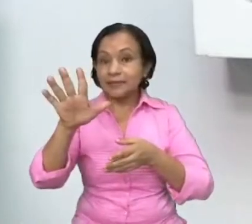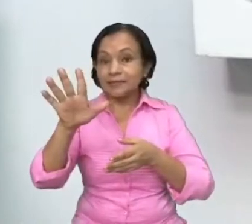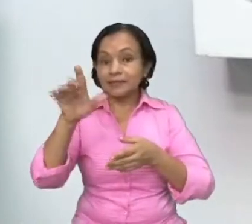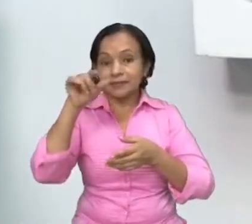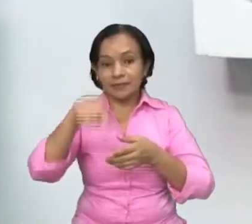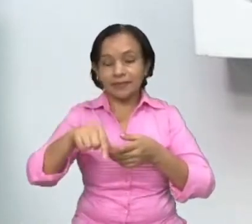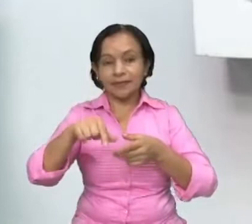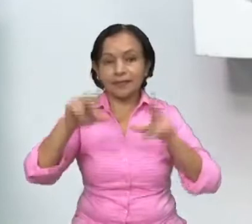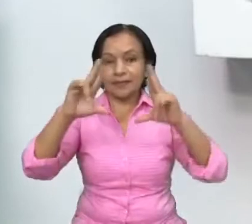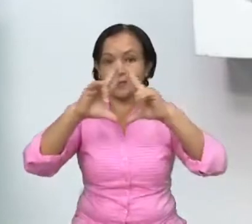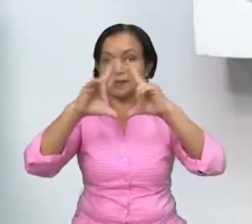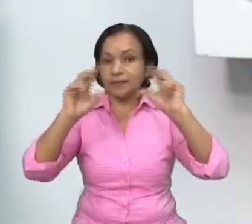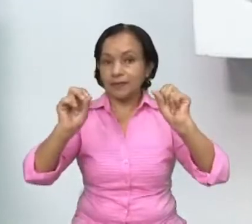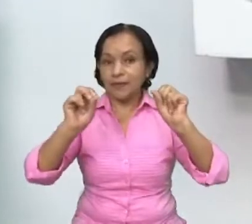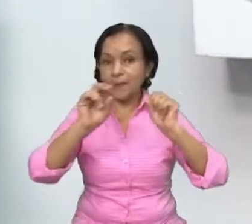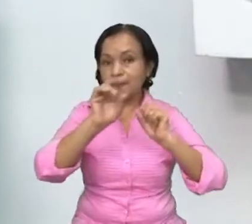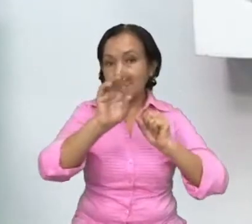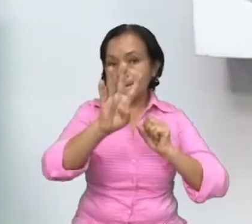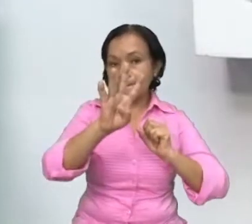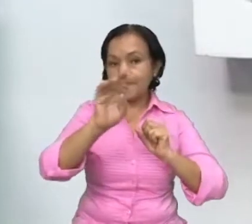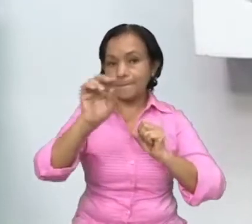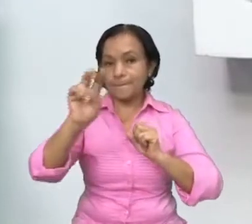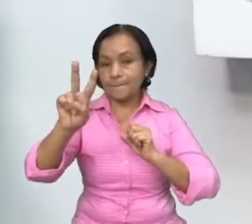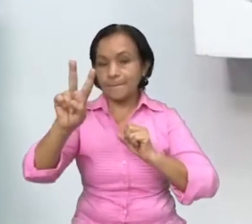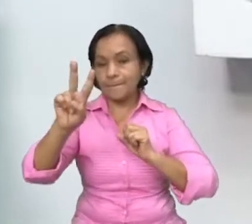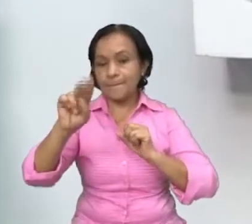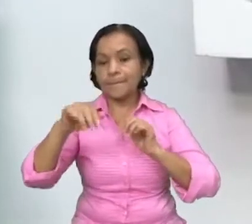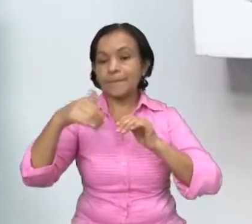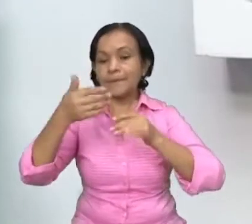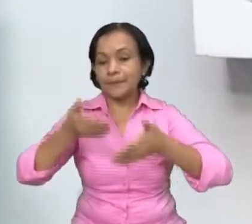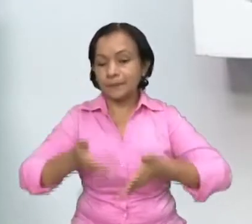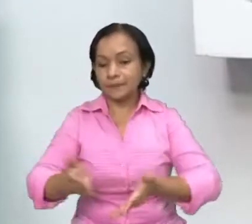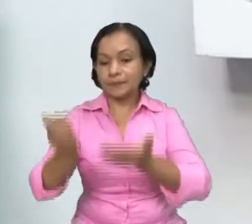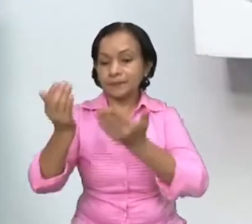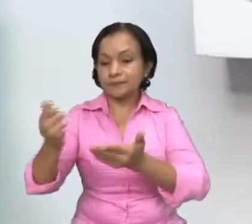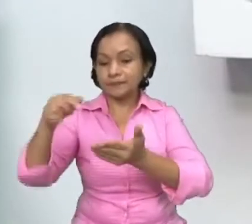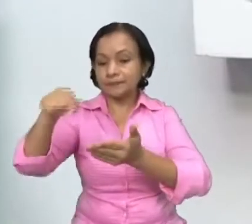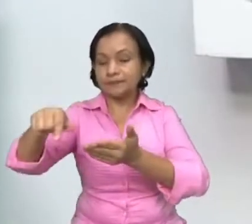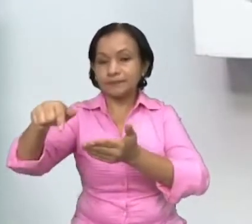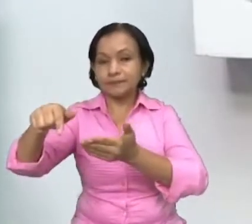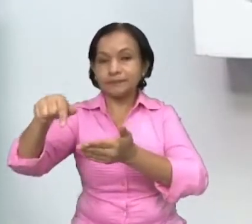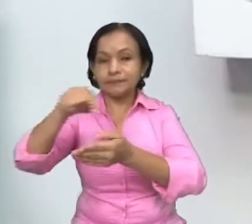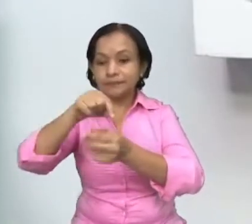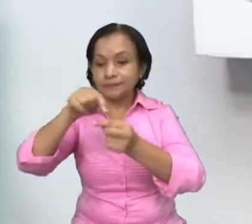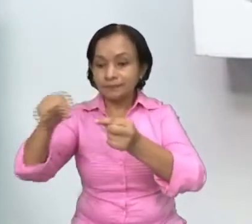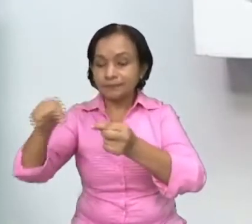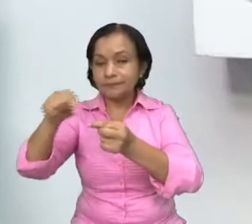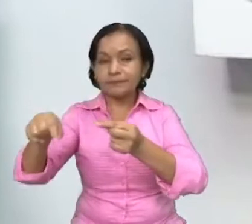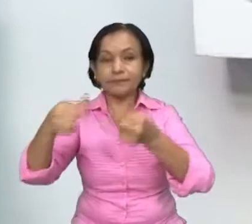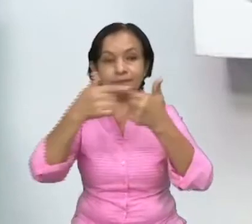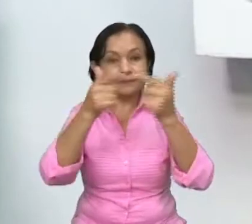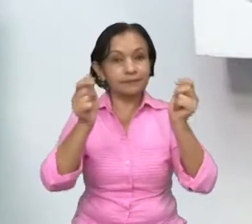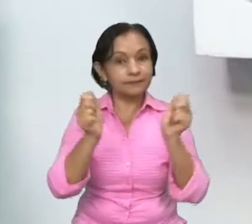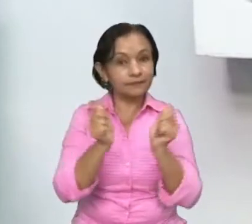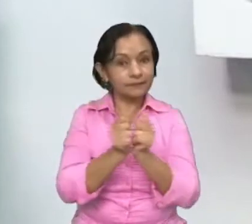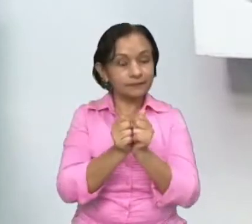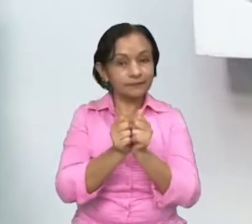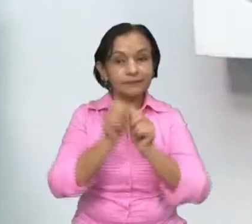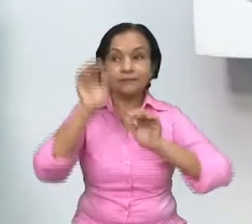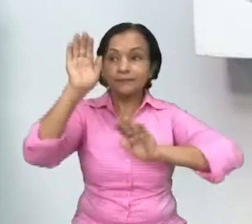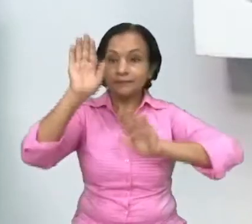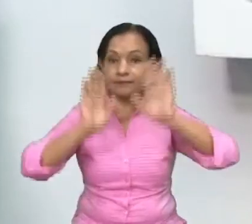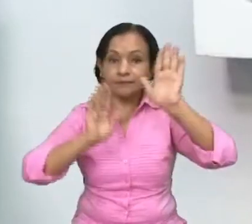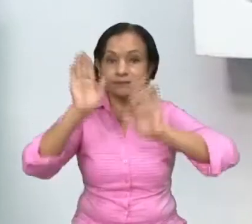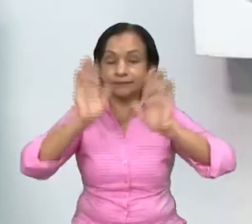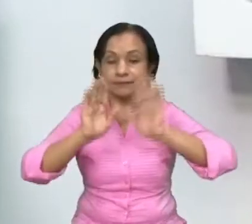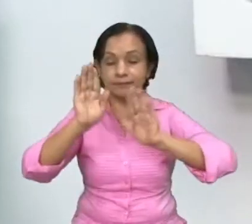intrauterinas y tenemos 48 cirugías connatales. Entonces, esto para el equipo neuroquirúrgico, en la cual